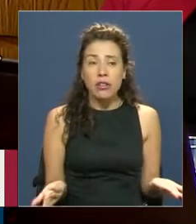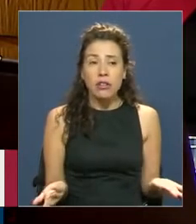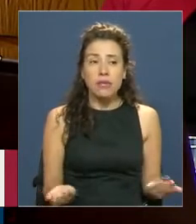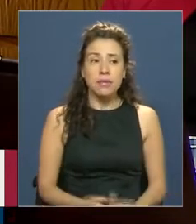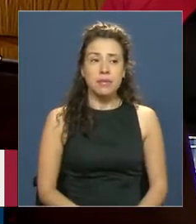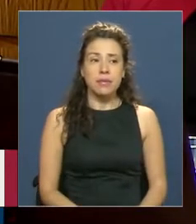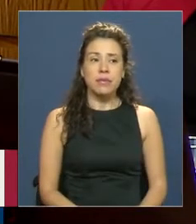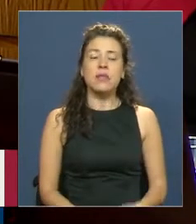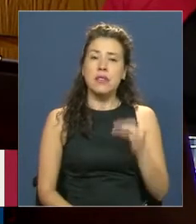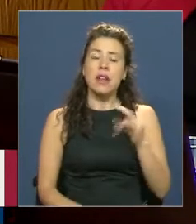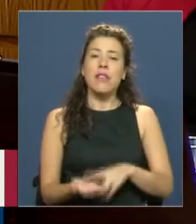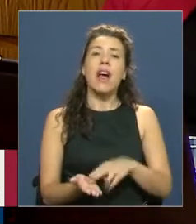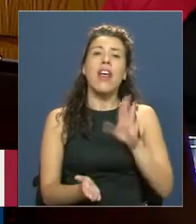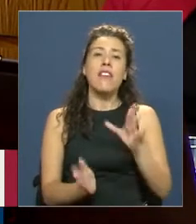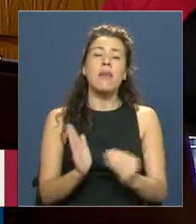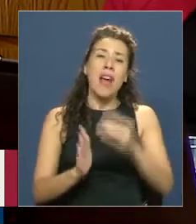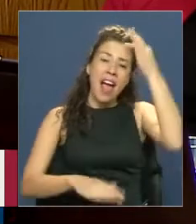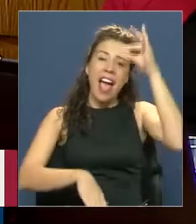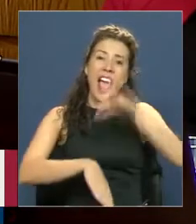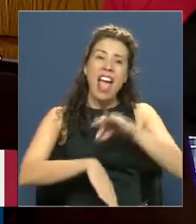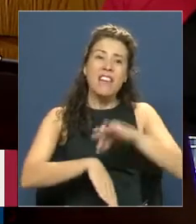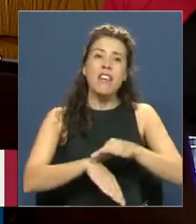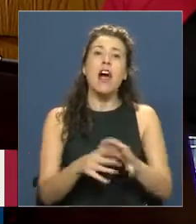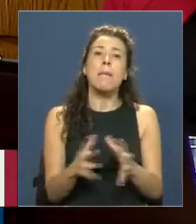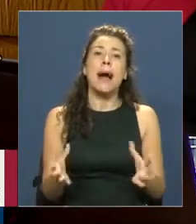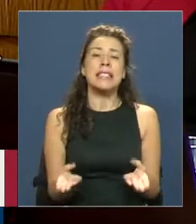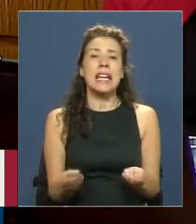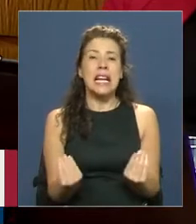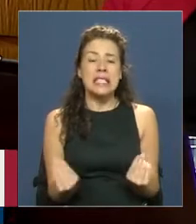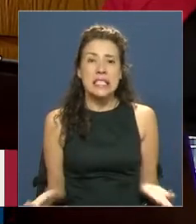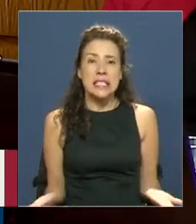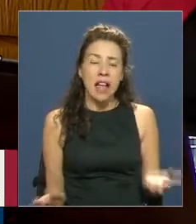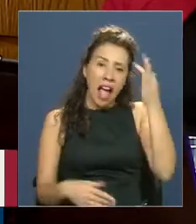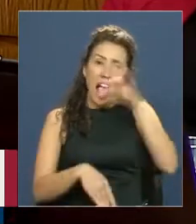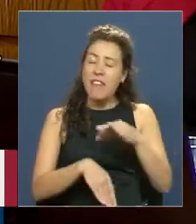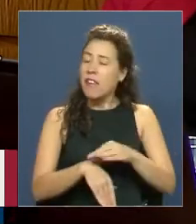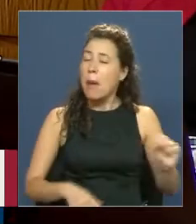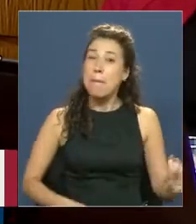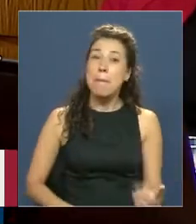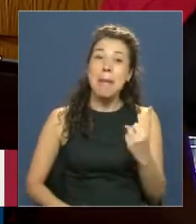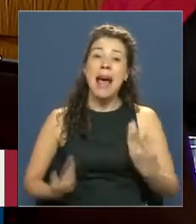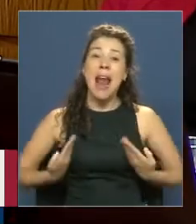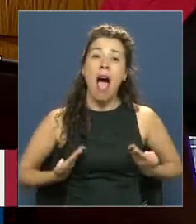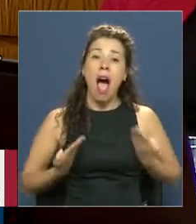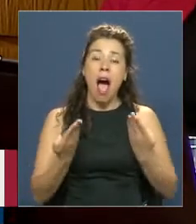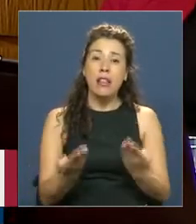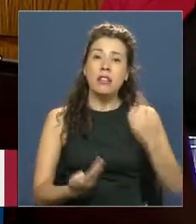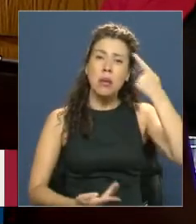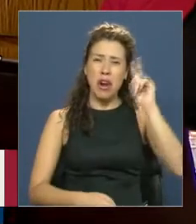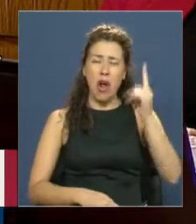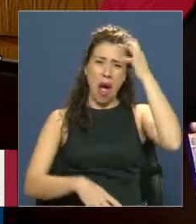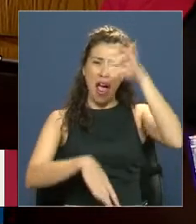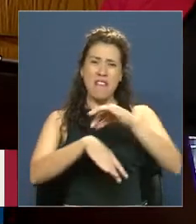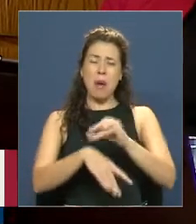créanme que deberían llamarse las enfermedades con mayor necesidad, las enfermedades de primera cobertura, pero no enfermedades